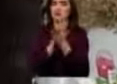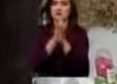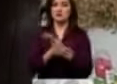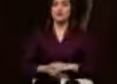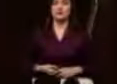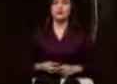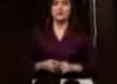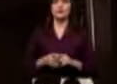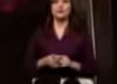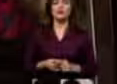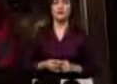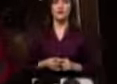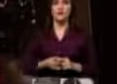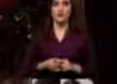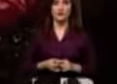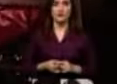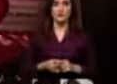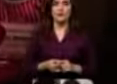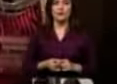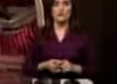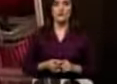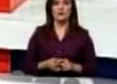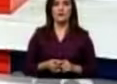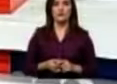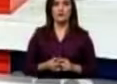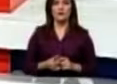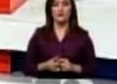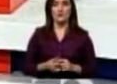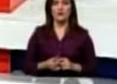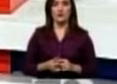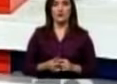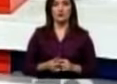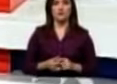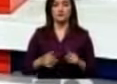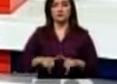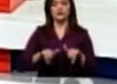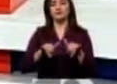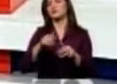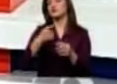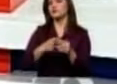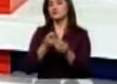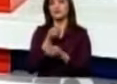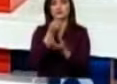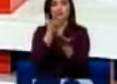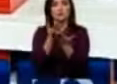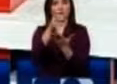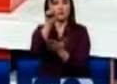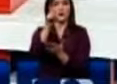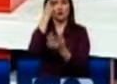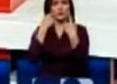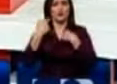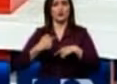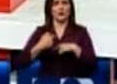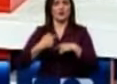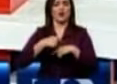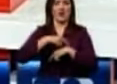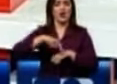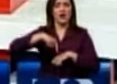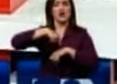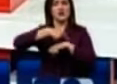respuestas. Helen Quiñones, 24 horas. Y seguimos en la capital para contarles que un herido y varias horas de